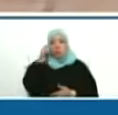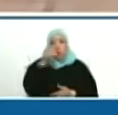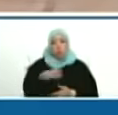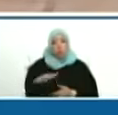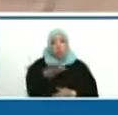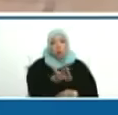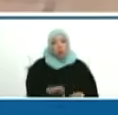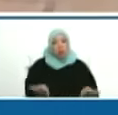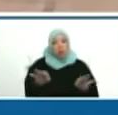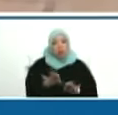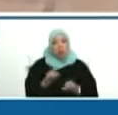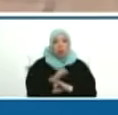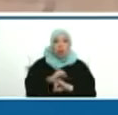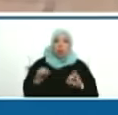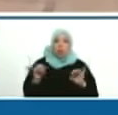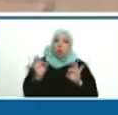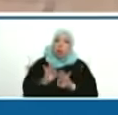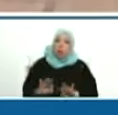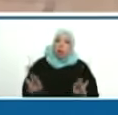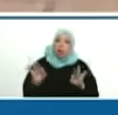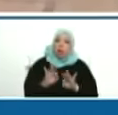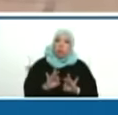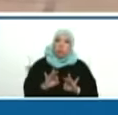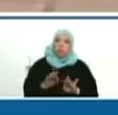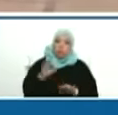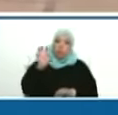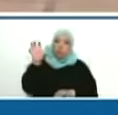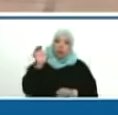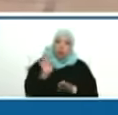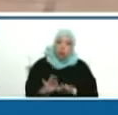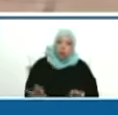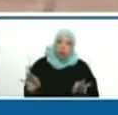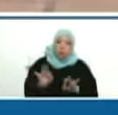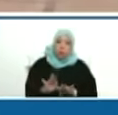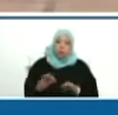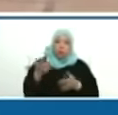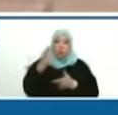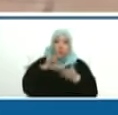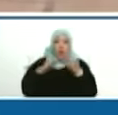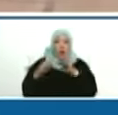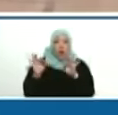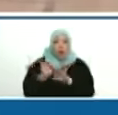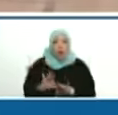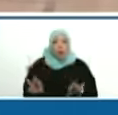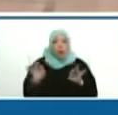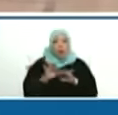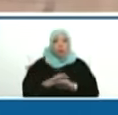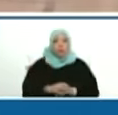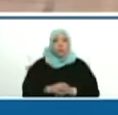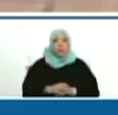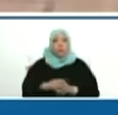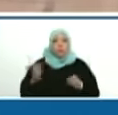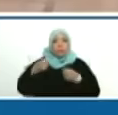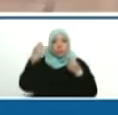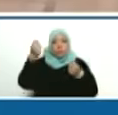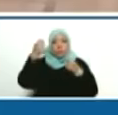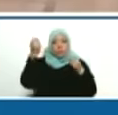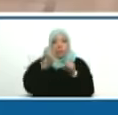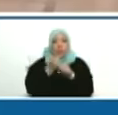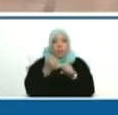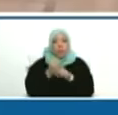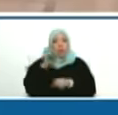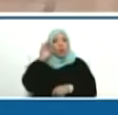nada, independencia o nada, patria o nada, comuna es la consigna, es el